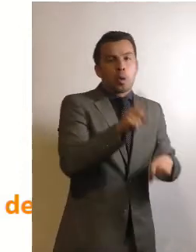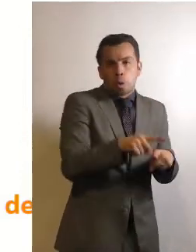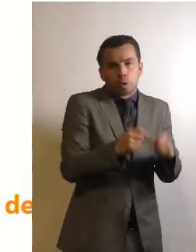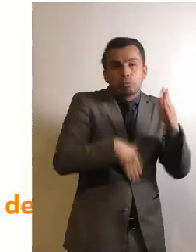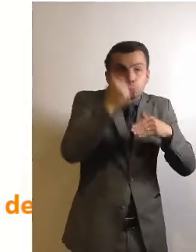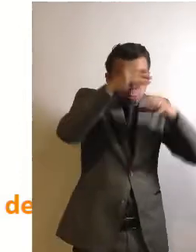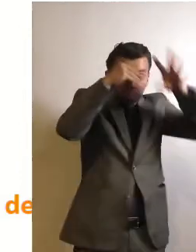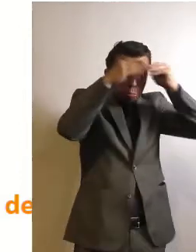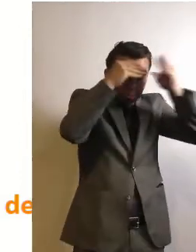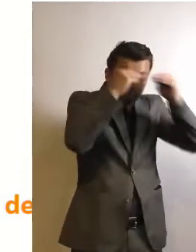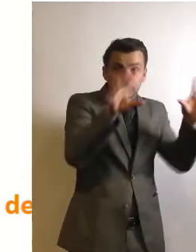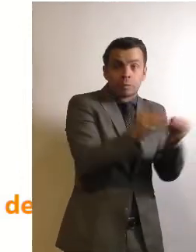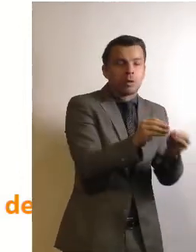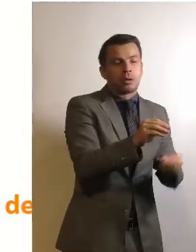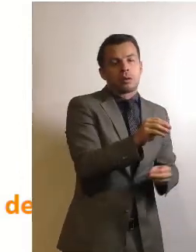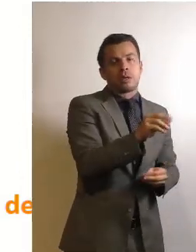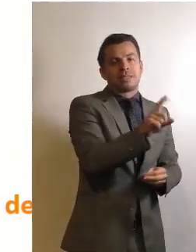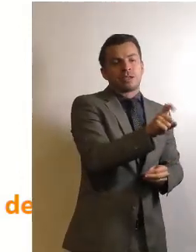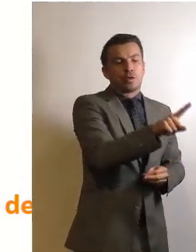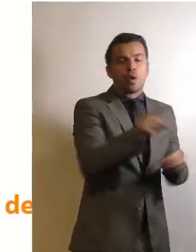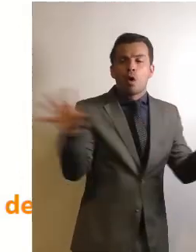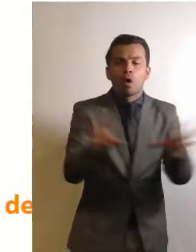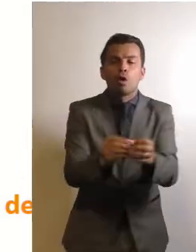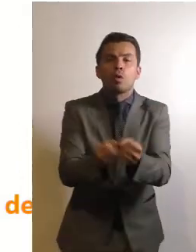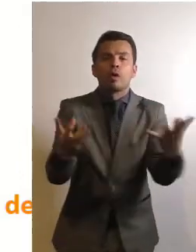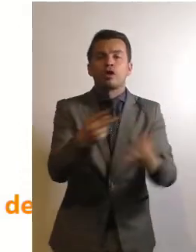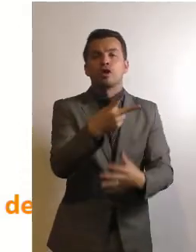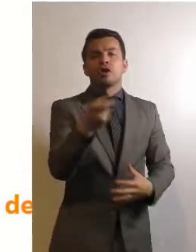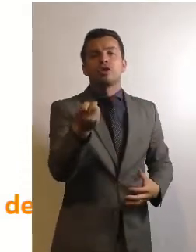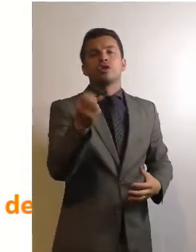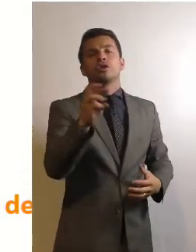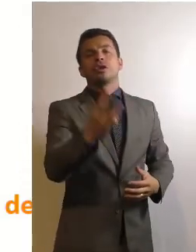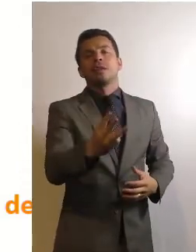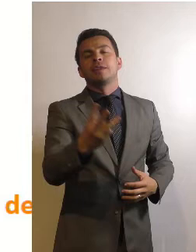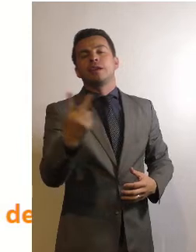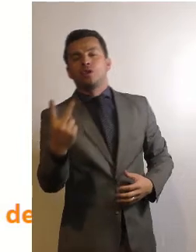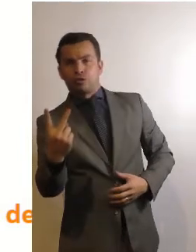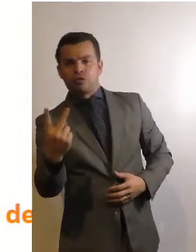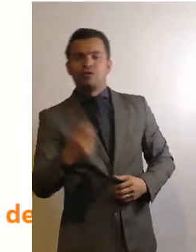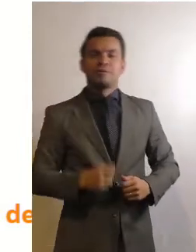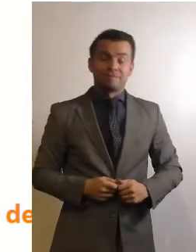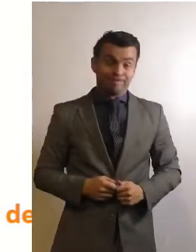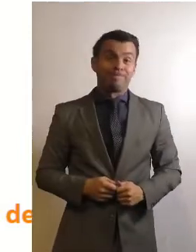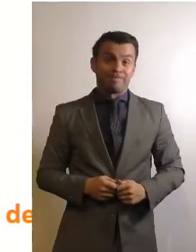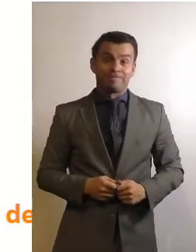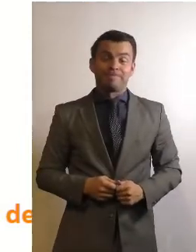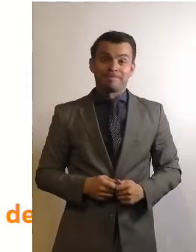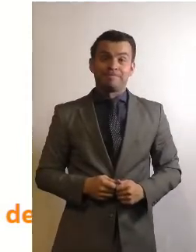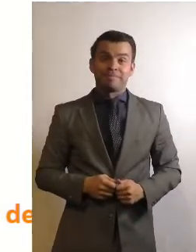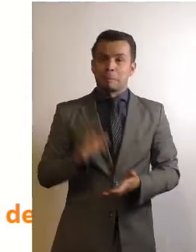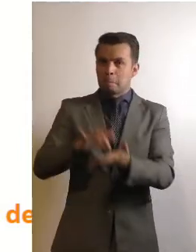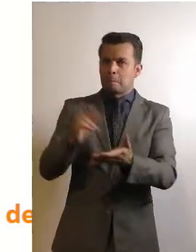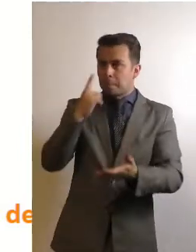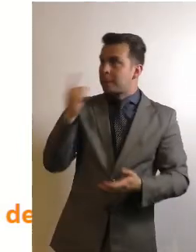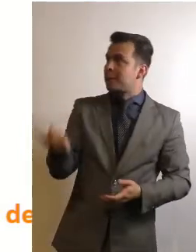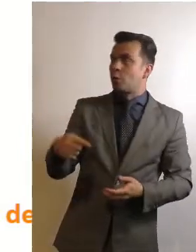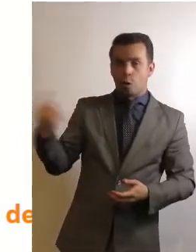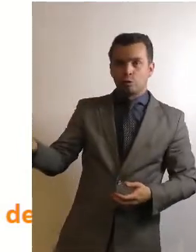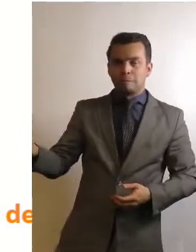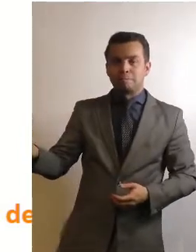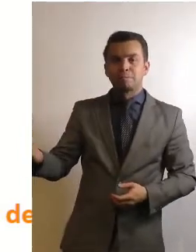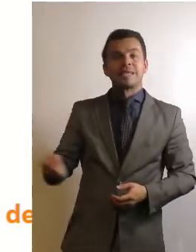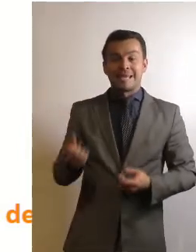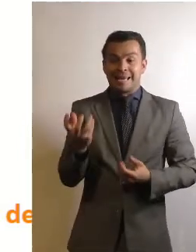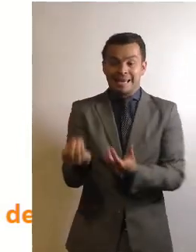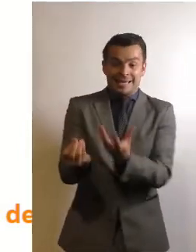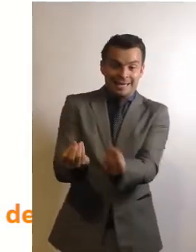de 232. Uno emérito. Siguiente. Y nuestros grupos de